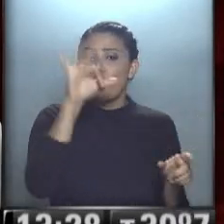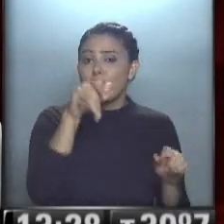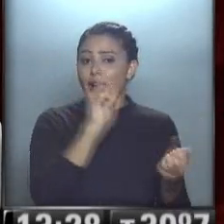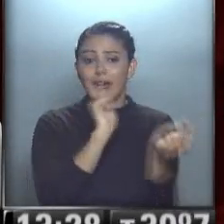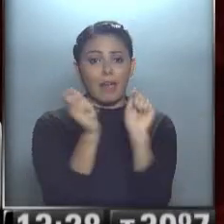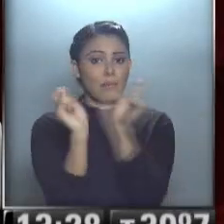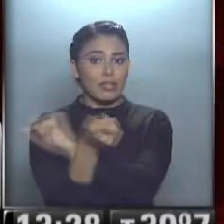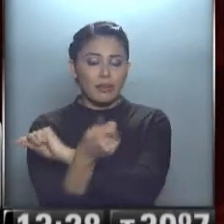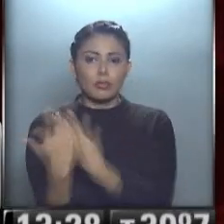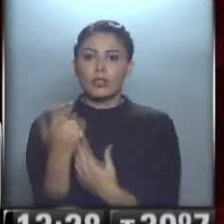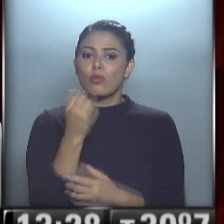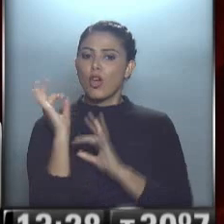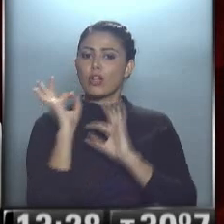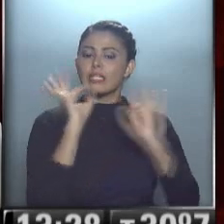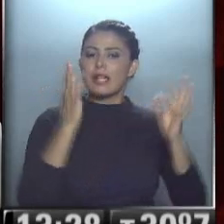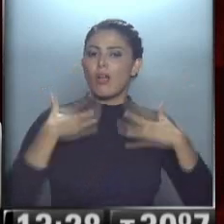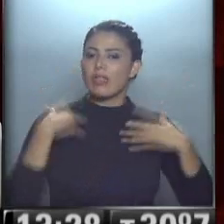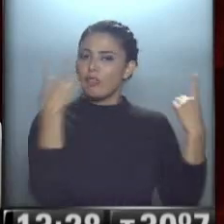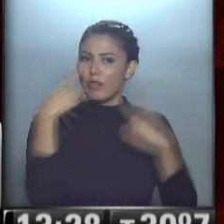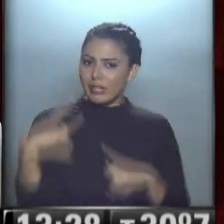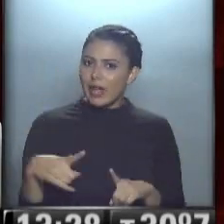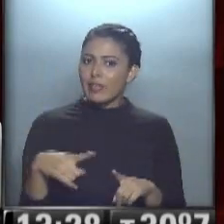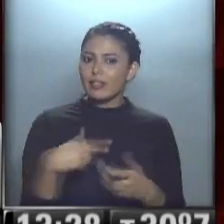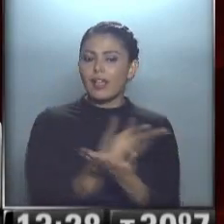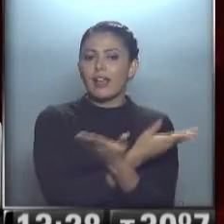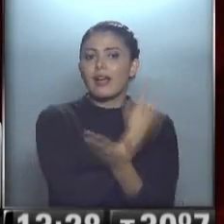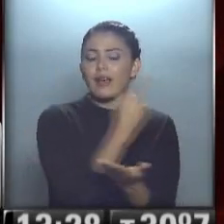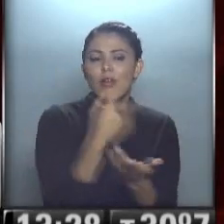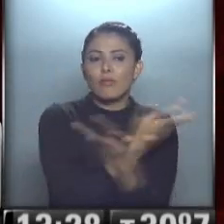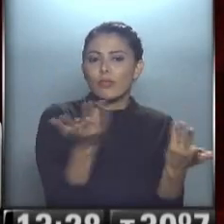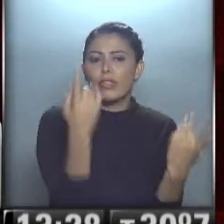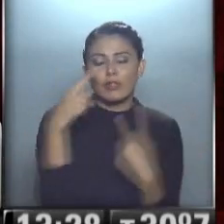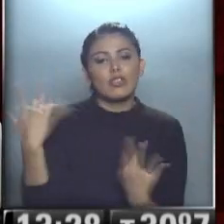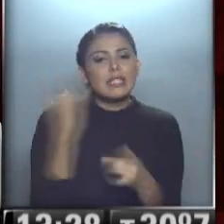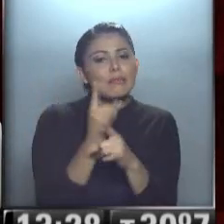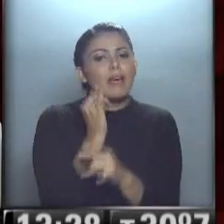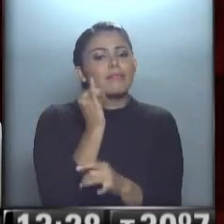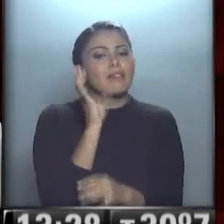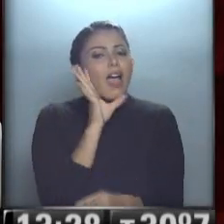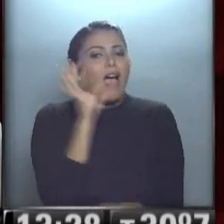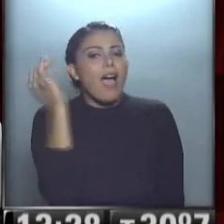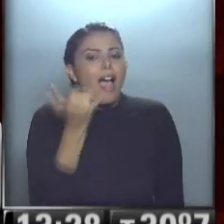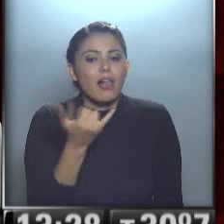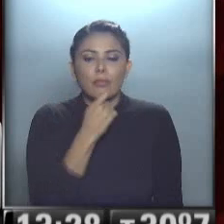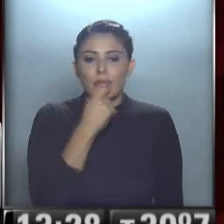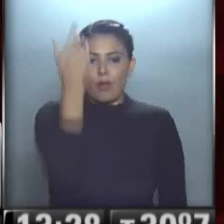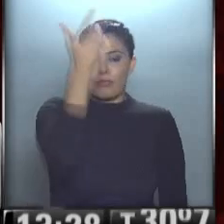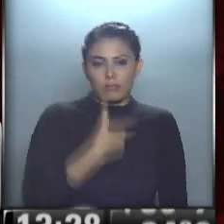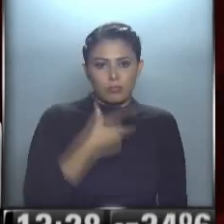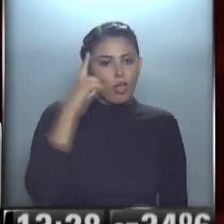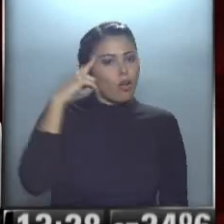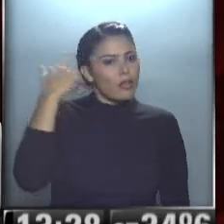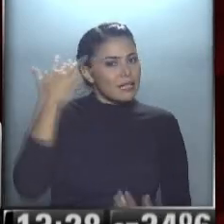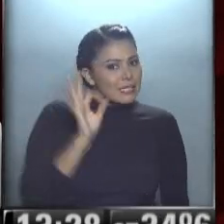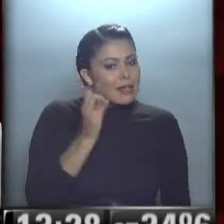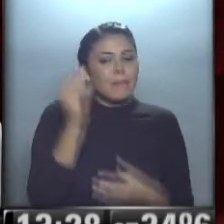distinta. Entonces, y uno llega de distintas maneras al teatro también para hacer la función. Entonces, siempre contás con no solo tu caja de herramientas, sino